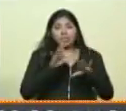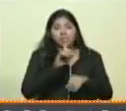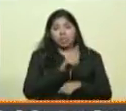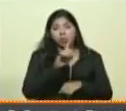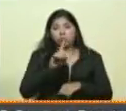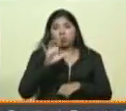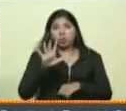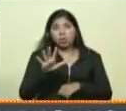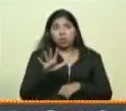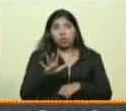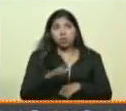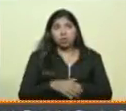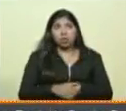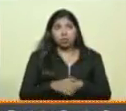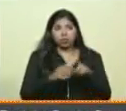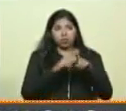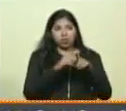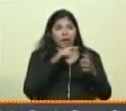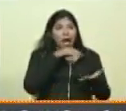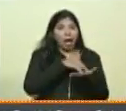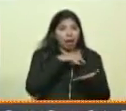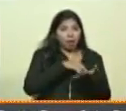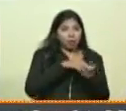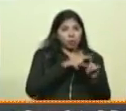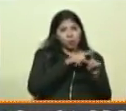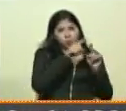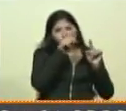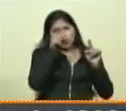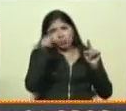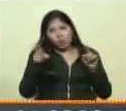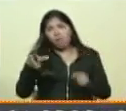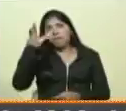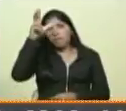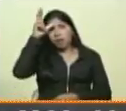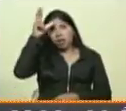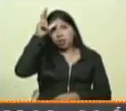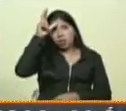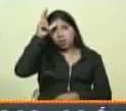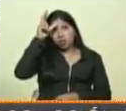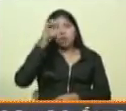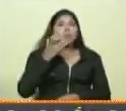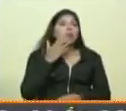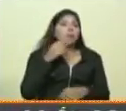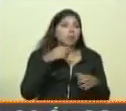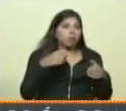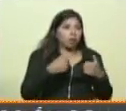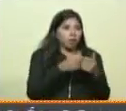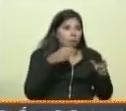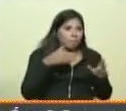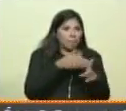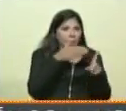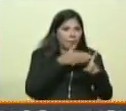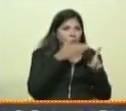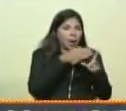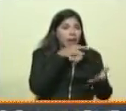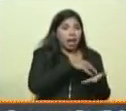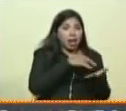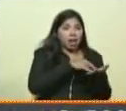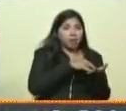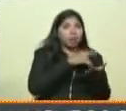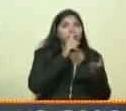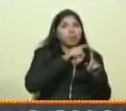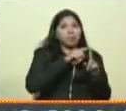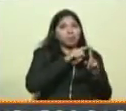viene de dónde? De Planta Centro, en el estado de Carabobo, ahí en Morón. Entonces, en Carabobo, cuando ellos sabotean en Carabobo, afecta